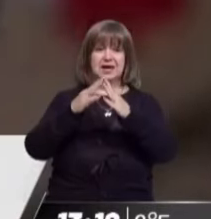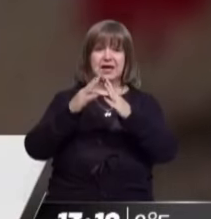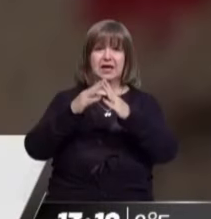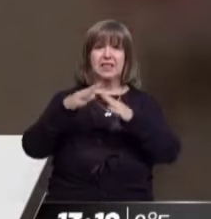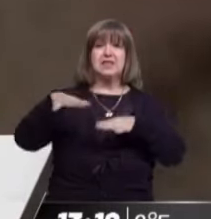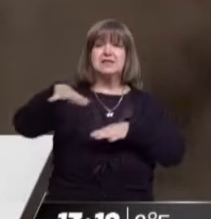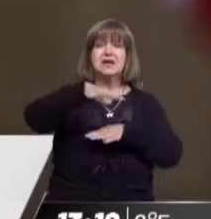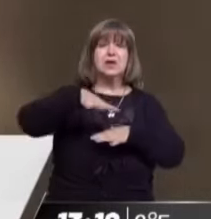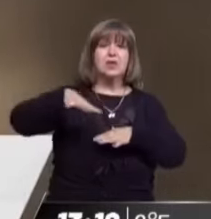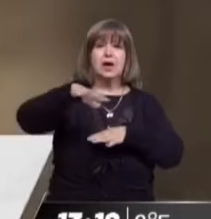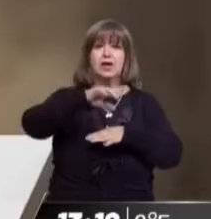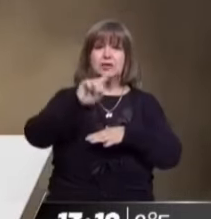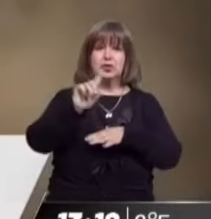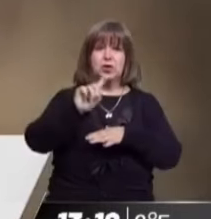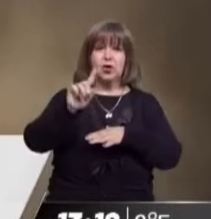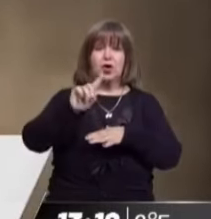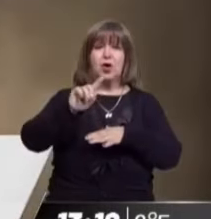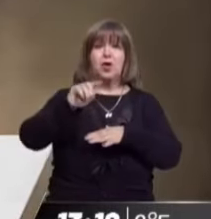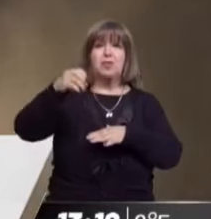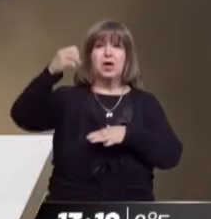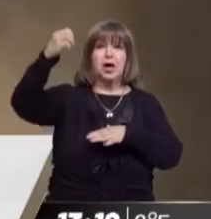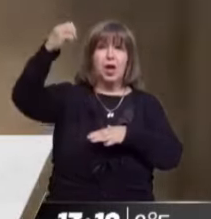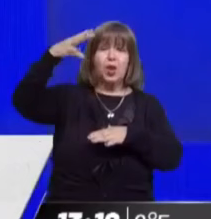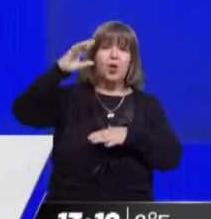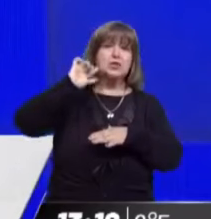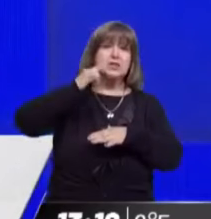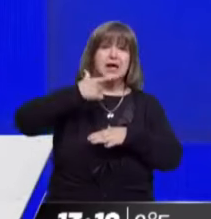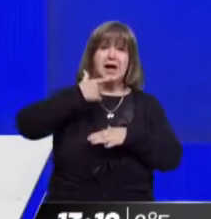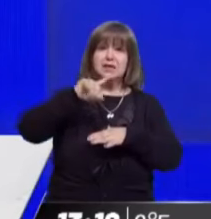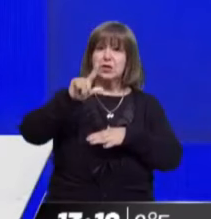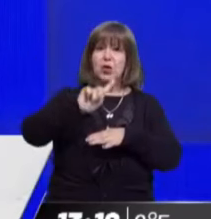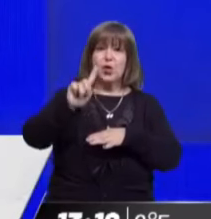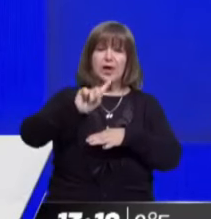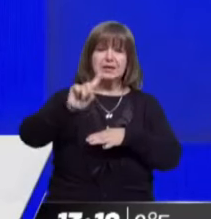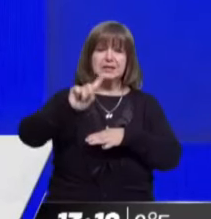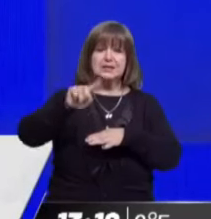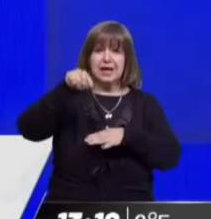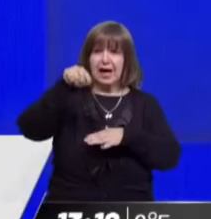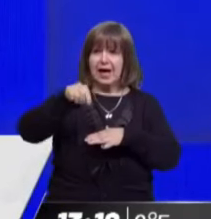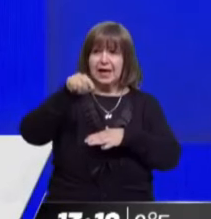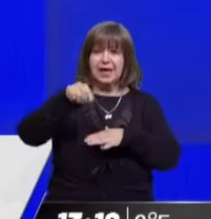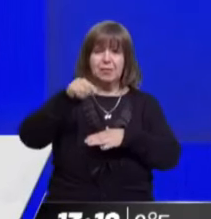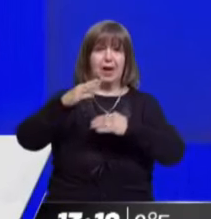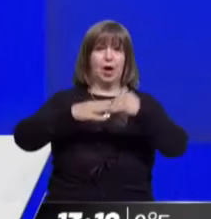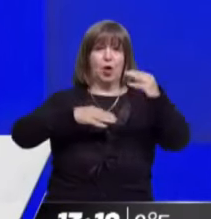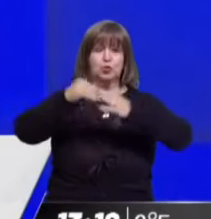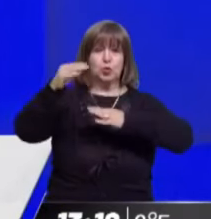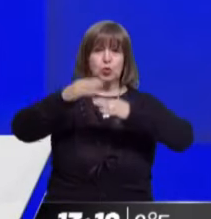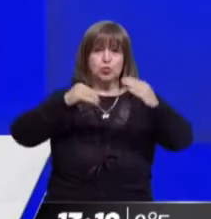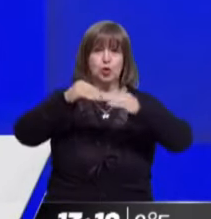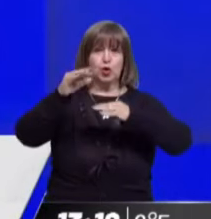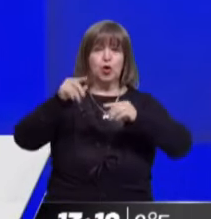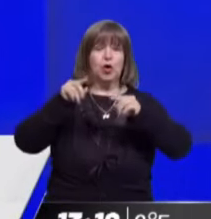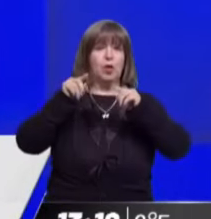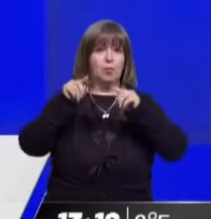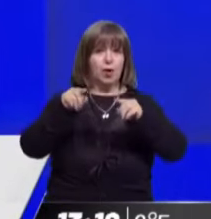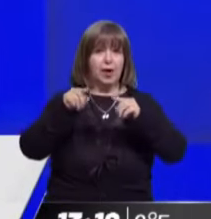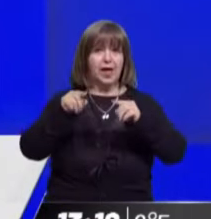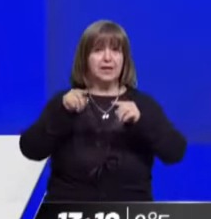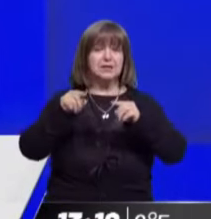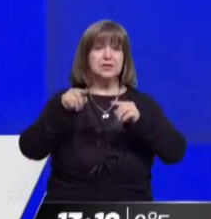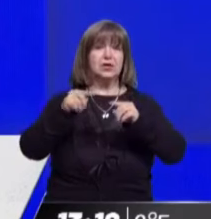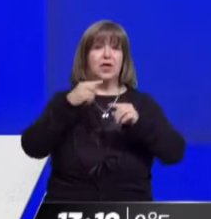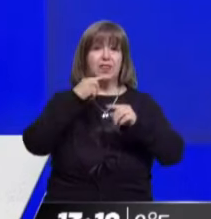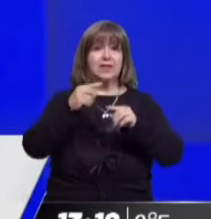un terreno ilegal por temas de luz y gas que ese lugar no estaba habilitado todavía para construir allí y es porque se genera el inconveniente y vieron que los